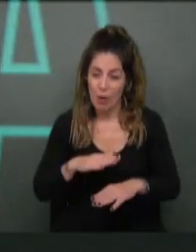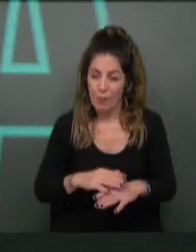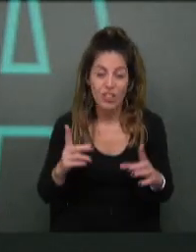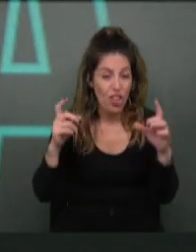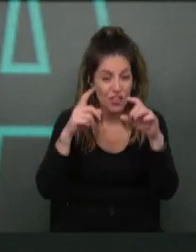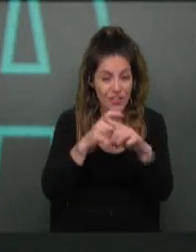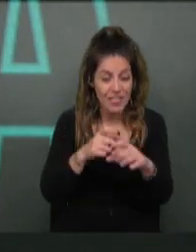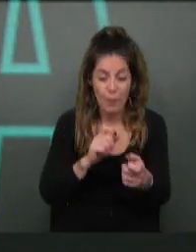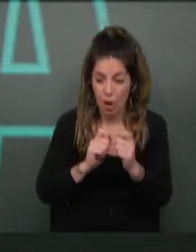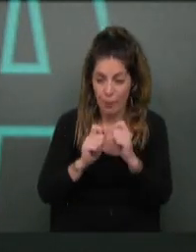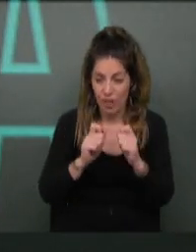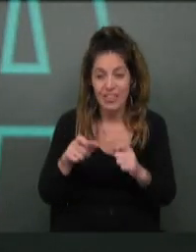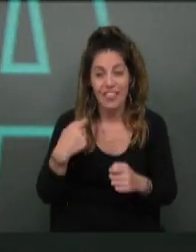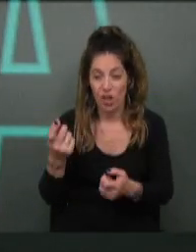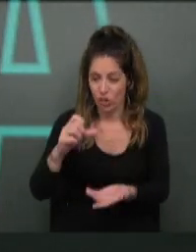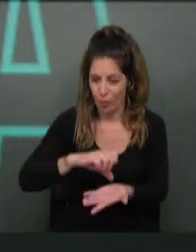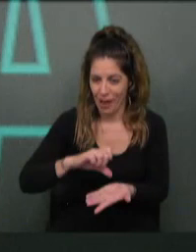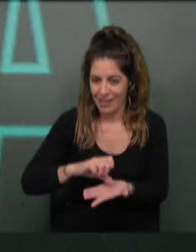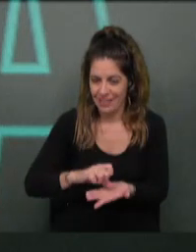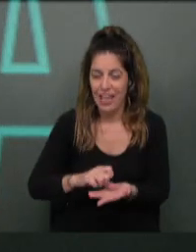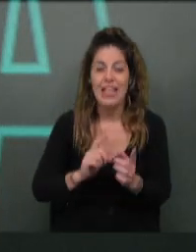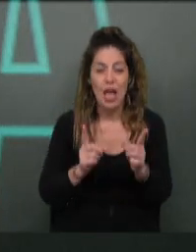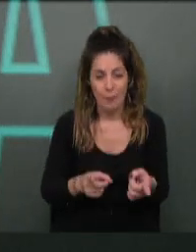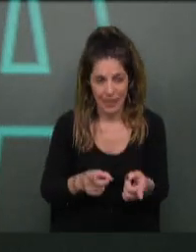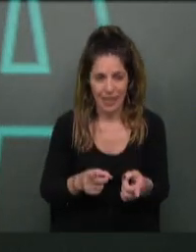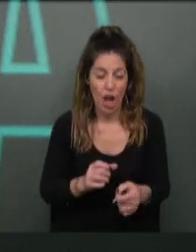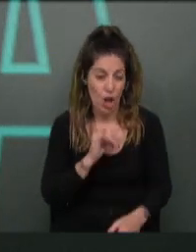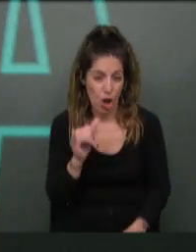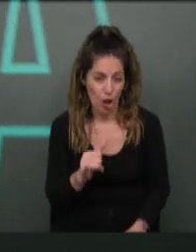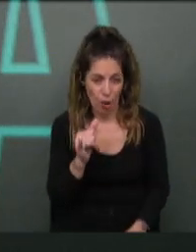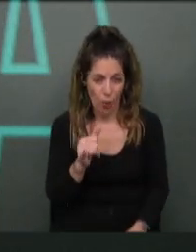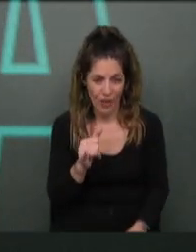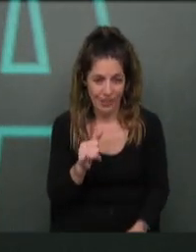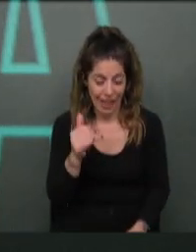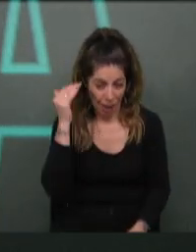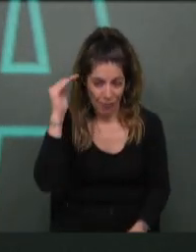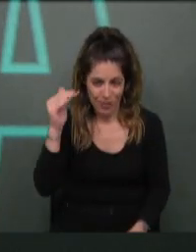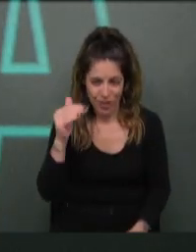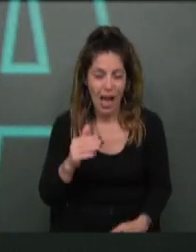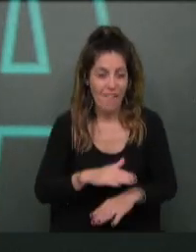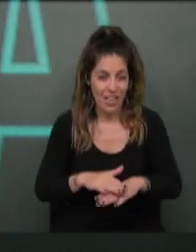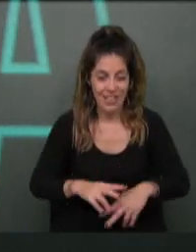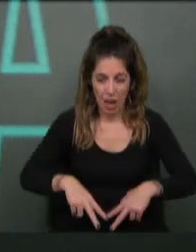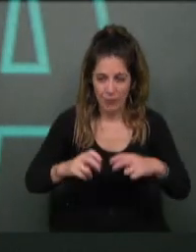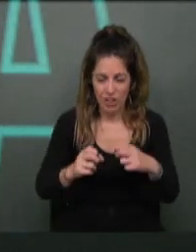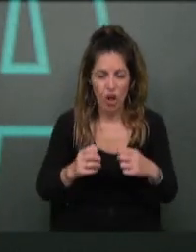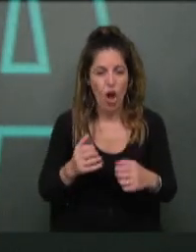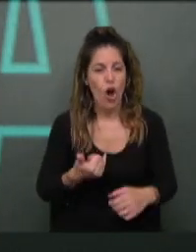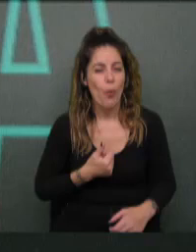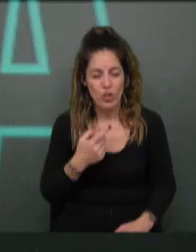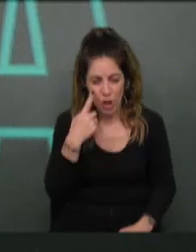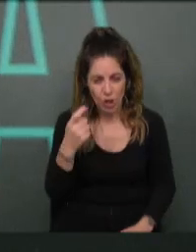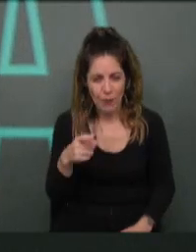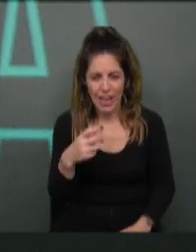periodista extranjero Y lo que da cuenta Georgina en base a la investigación que hizo es como se notaba que Galiano